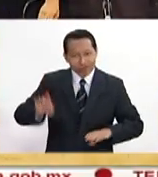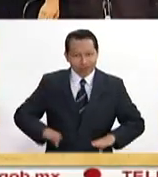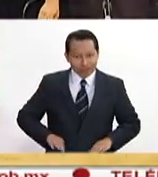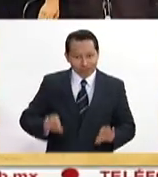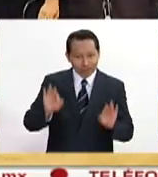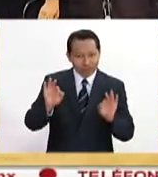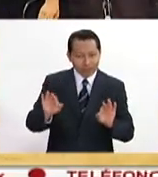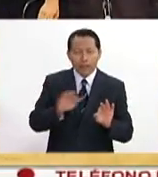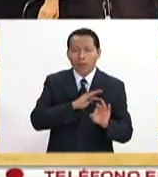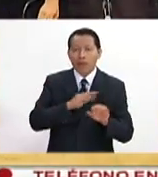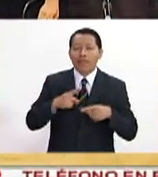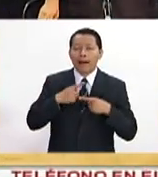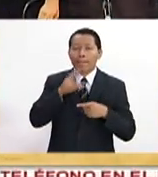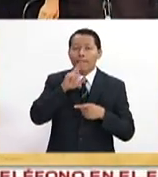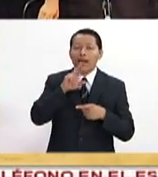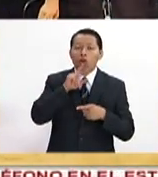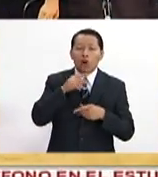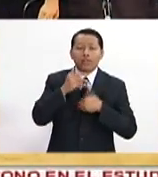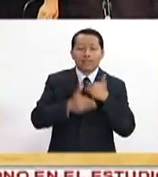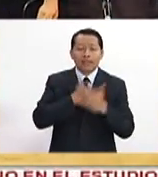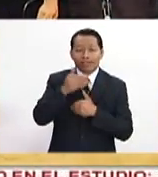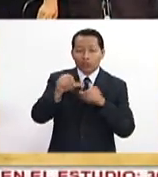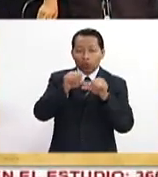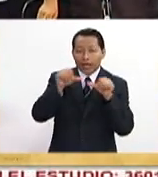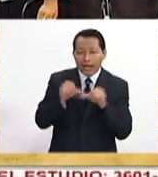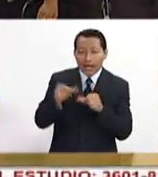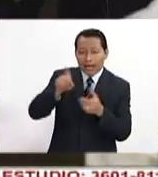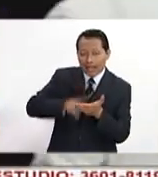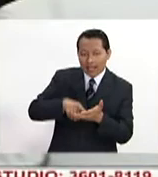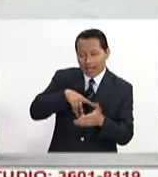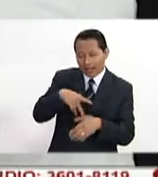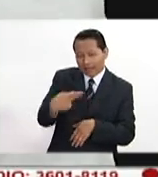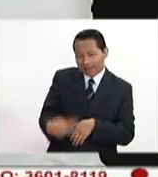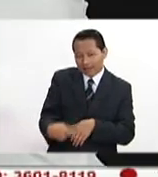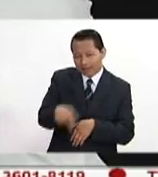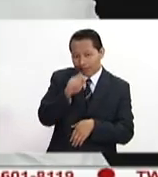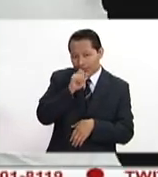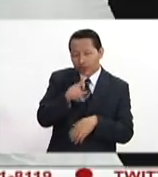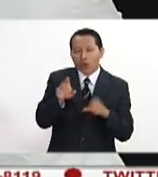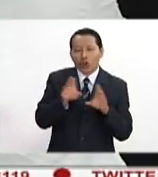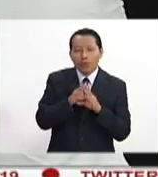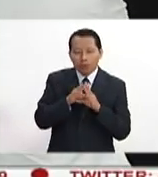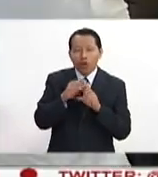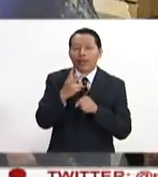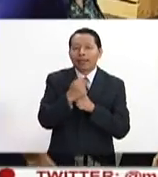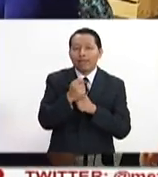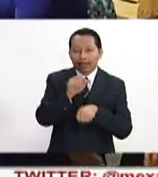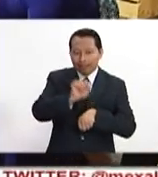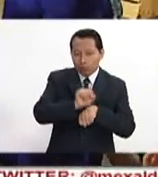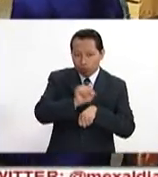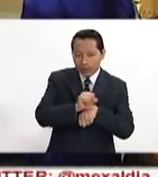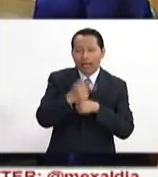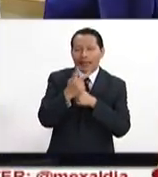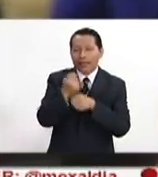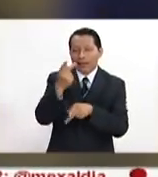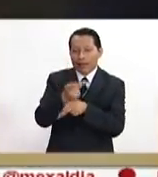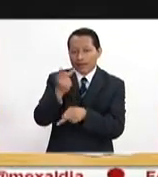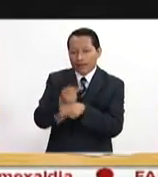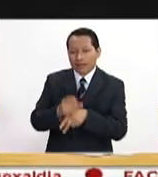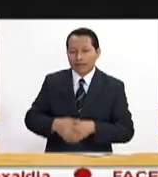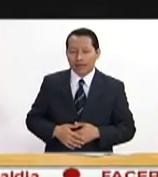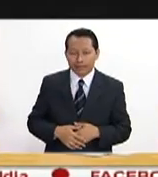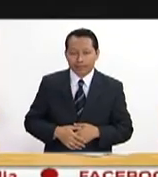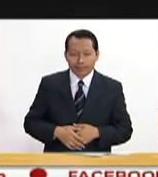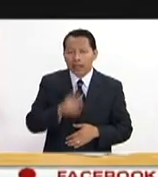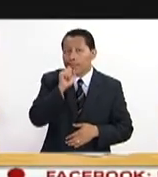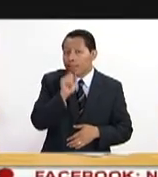brindar un mejor servicio en las diferentes áreas que contempla esta institución, como la telesecundaria y el telebachillerato.